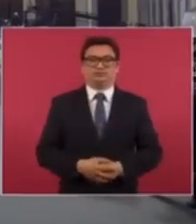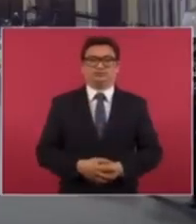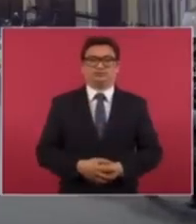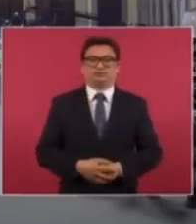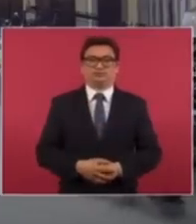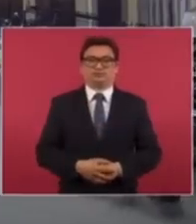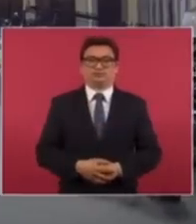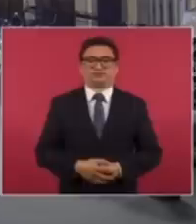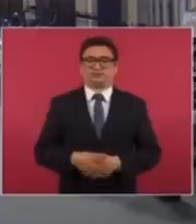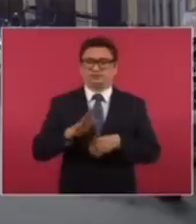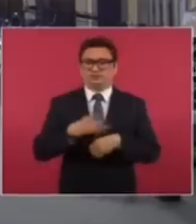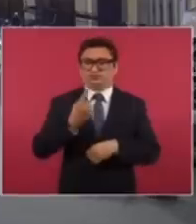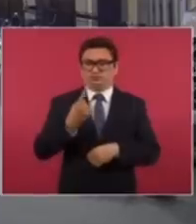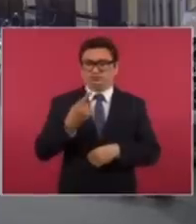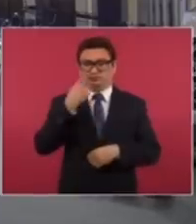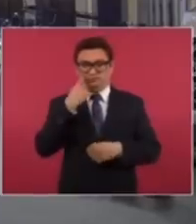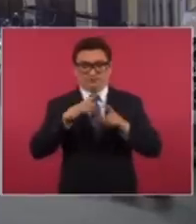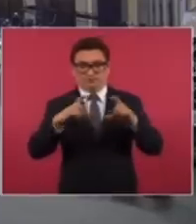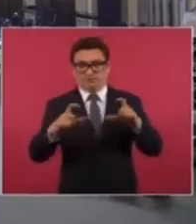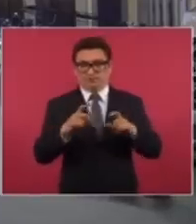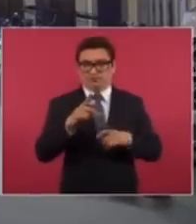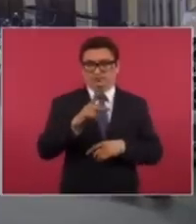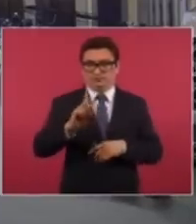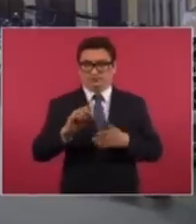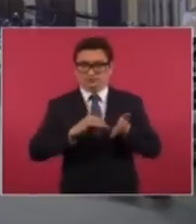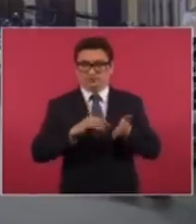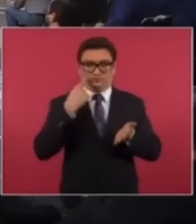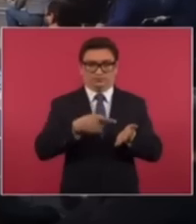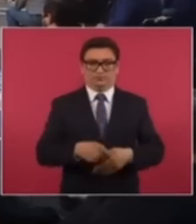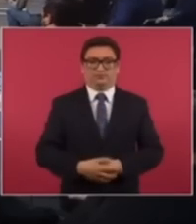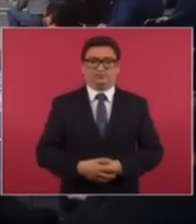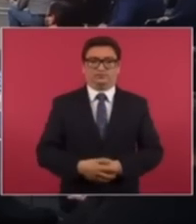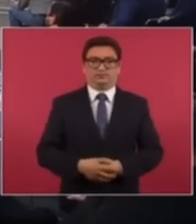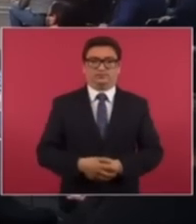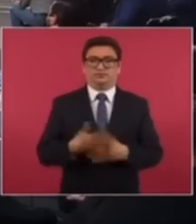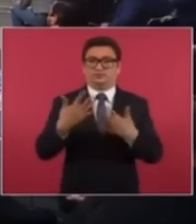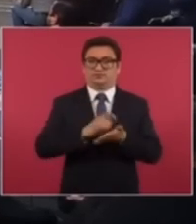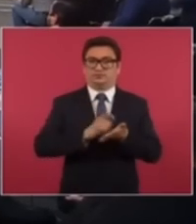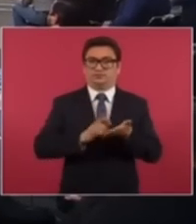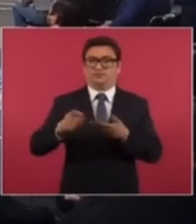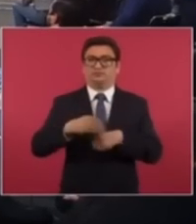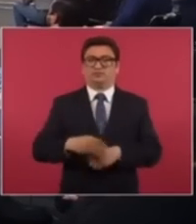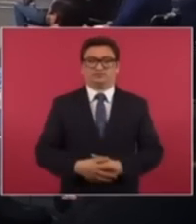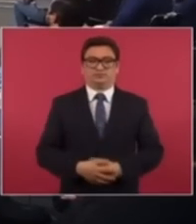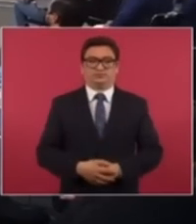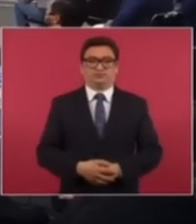Porque pone la postdata a mano que me puso.